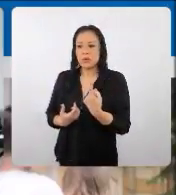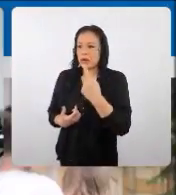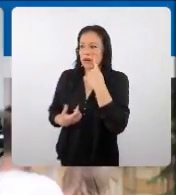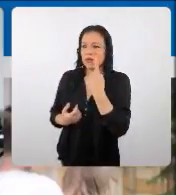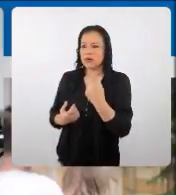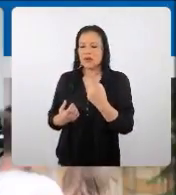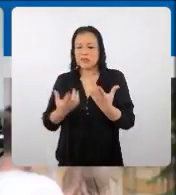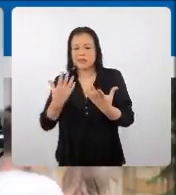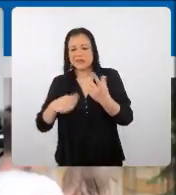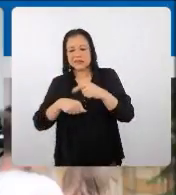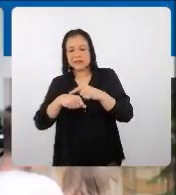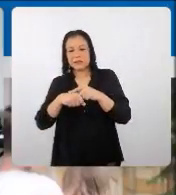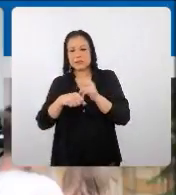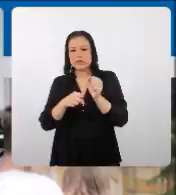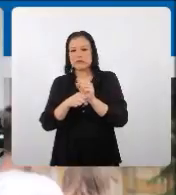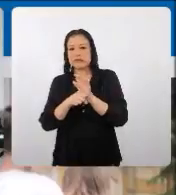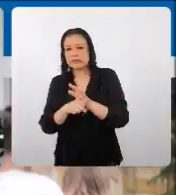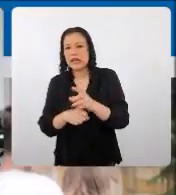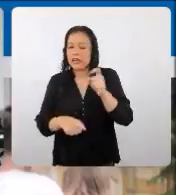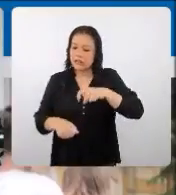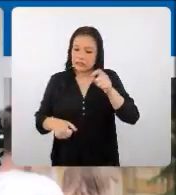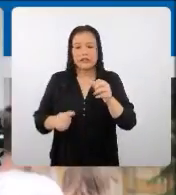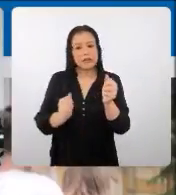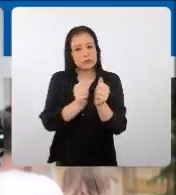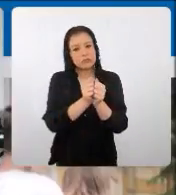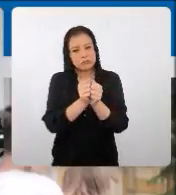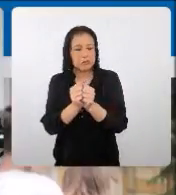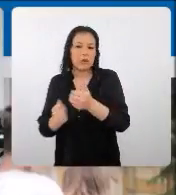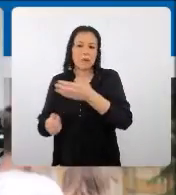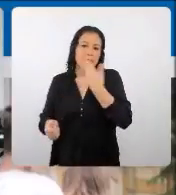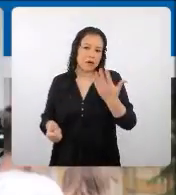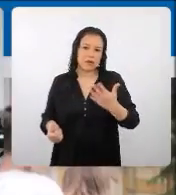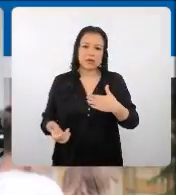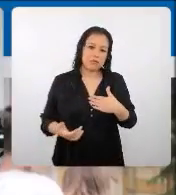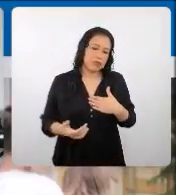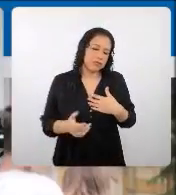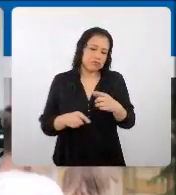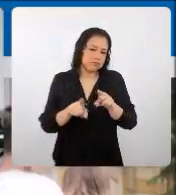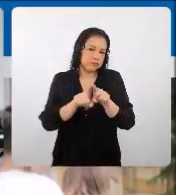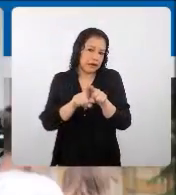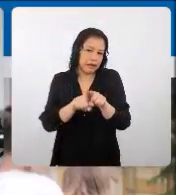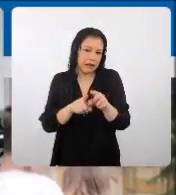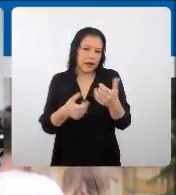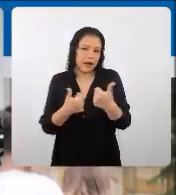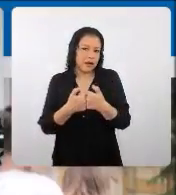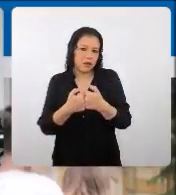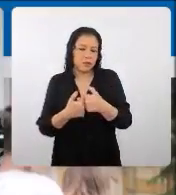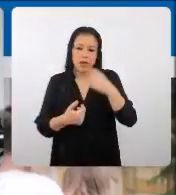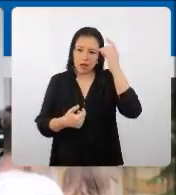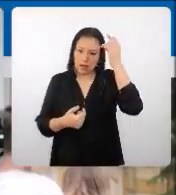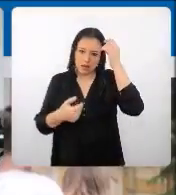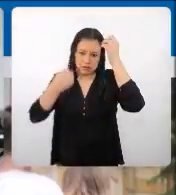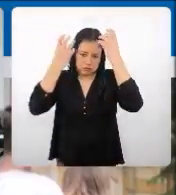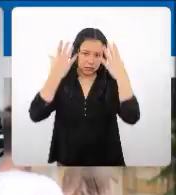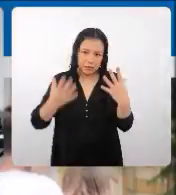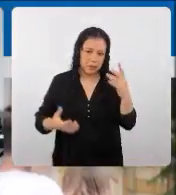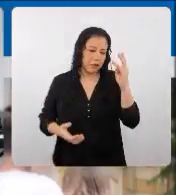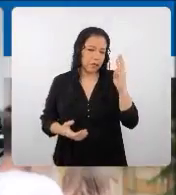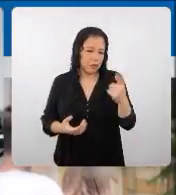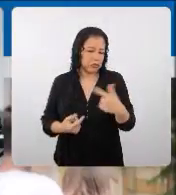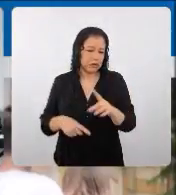siendo antisocial en un viaje. Entonces necesita una compañía, y qué mejor que la elección de la pareja para poder viajar en época de